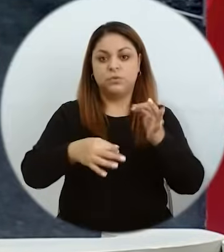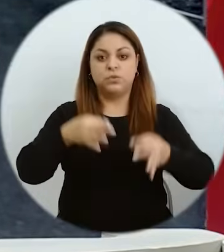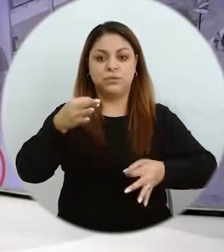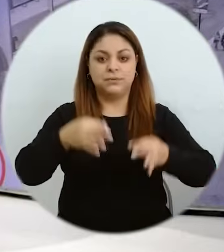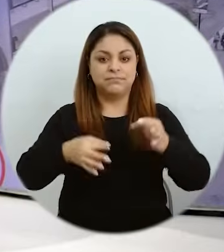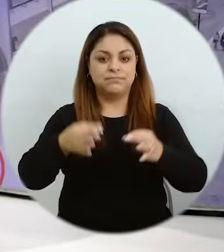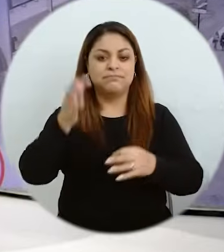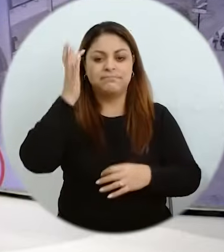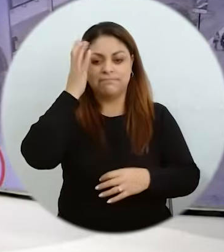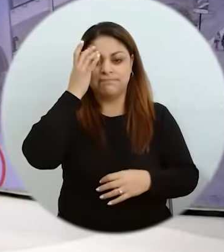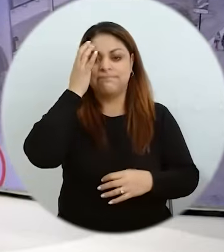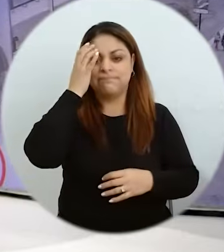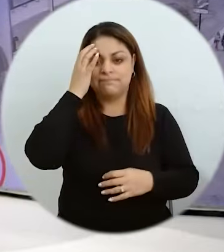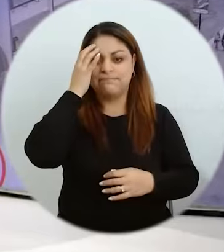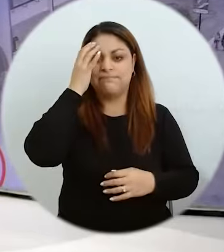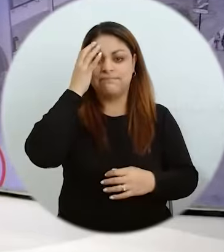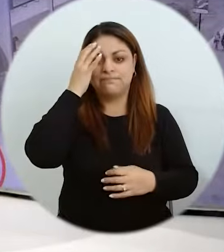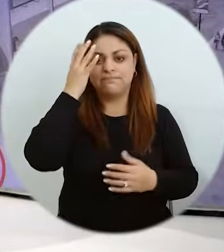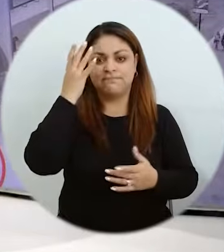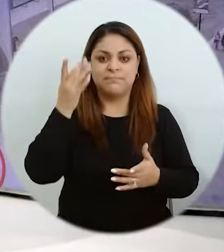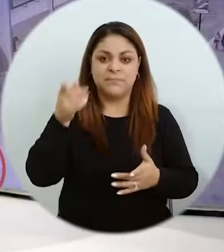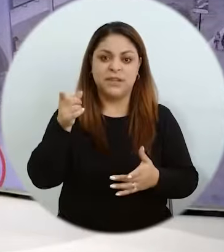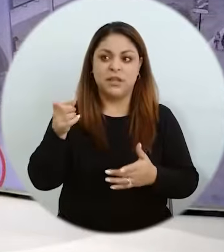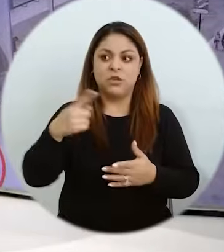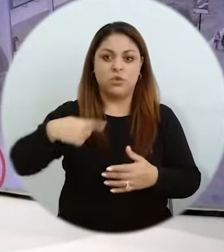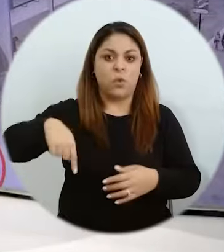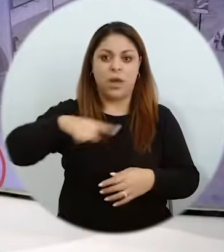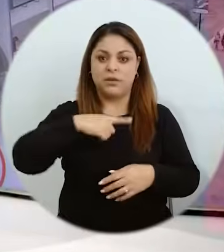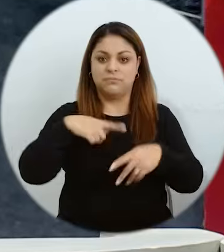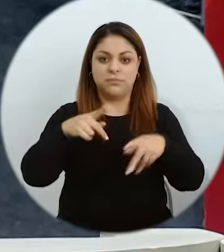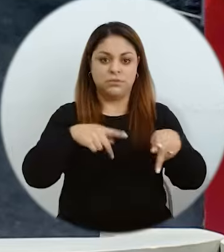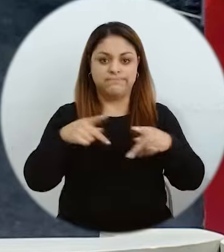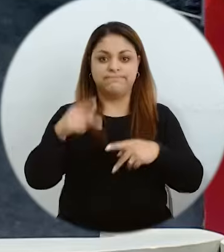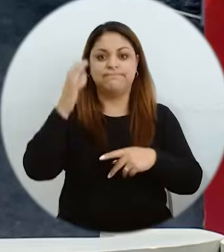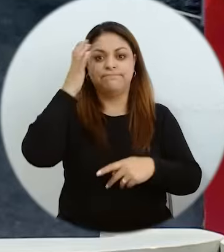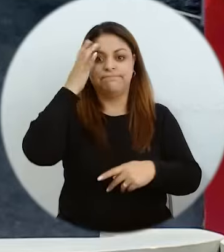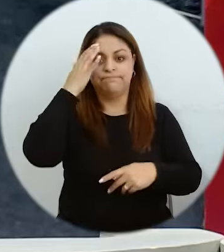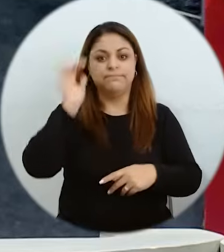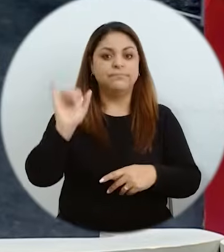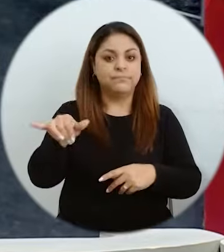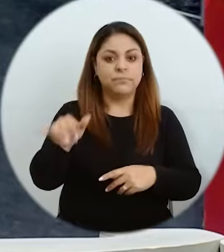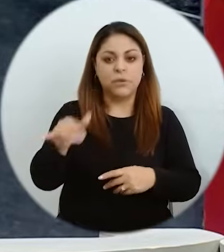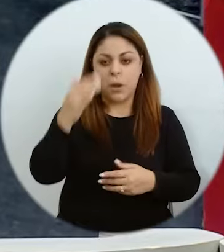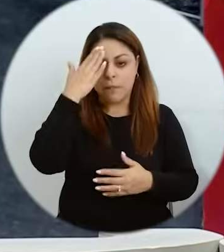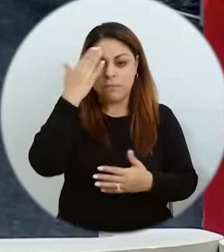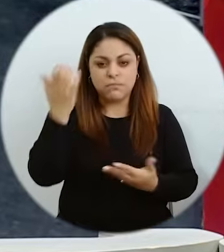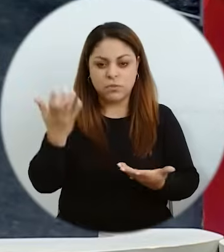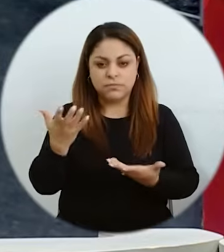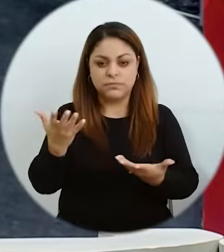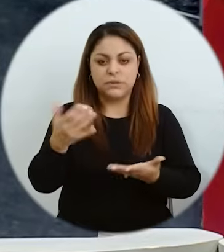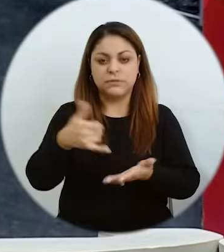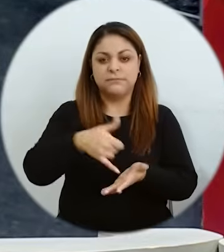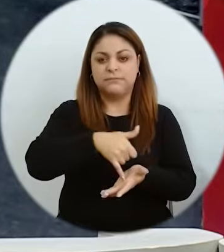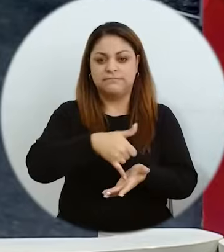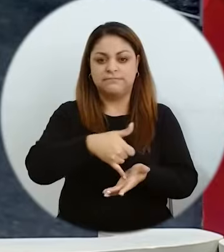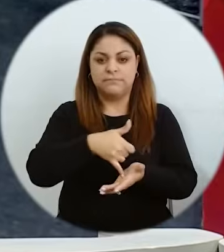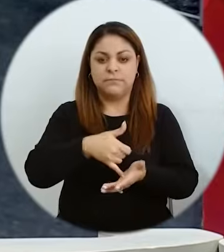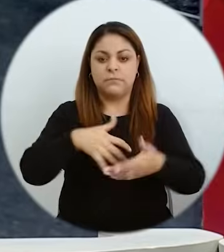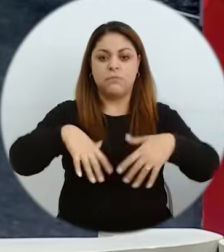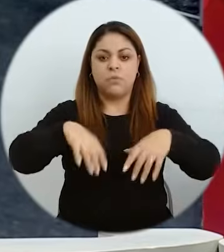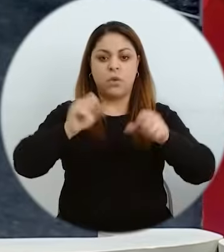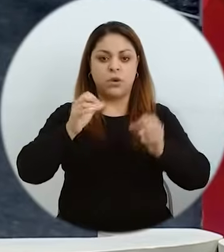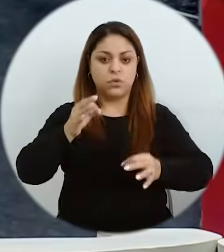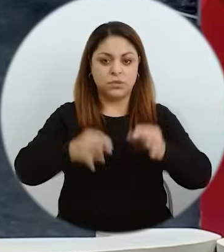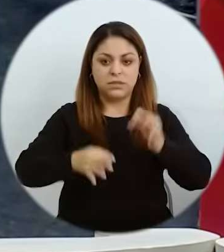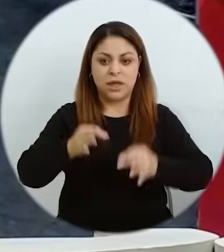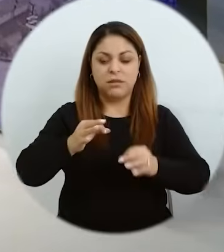reflejar una preocupación que tiene una buena parte de la población sobre el debilitamiento del Poder Judicial por